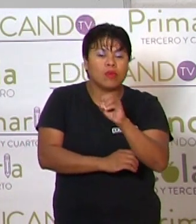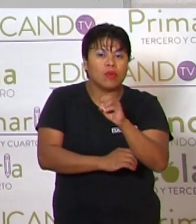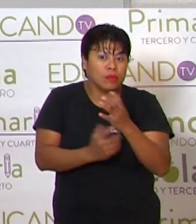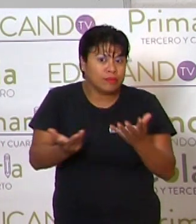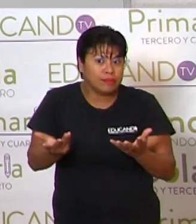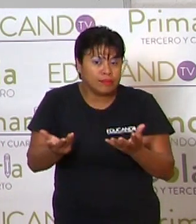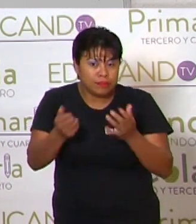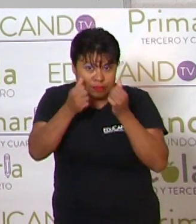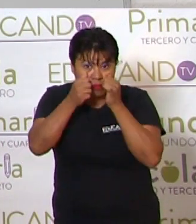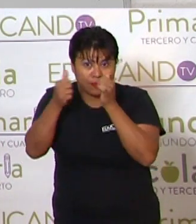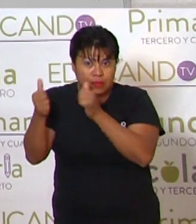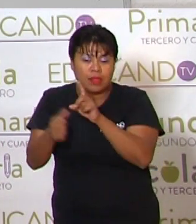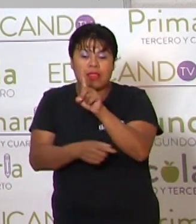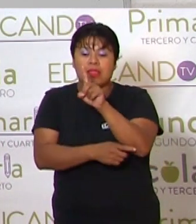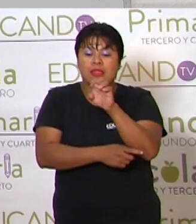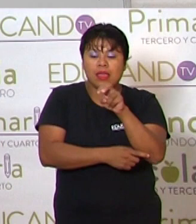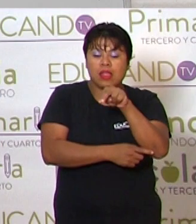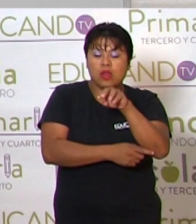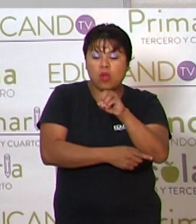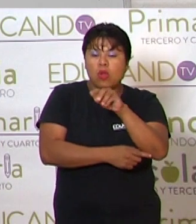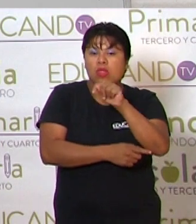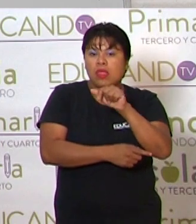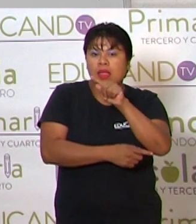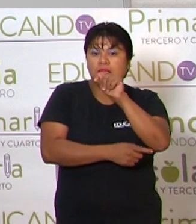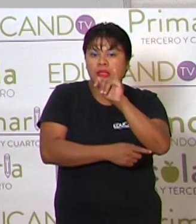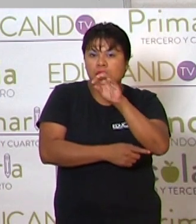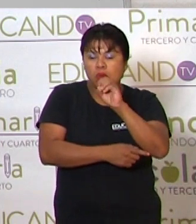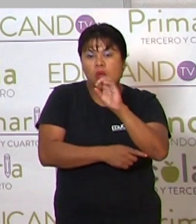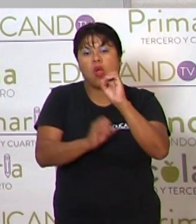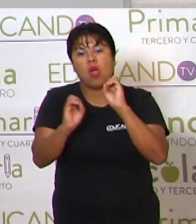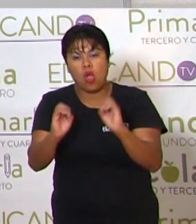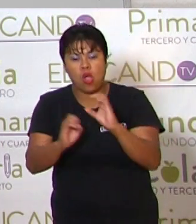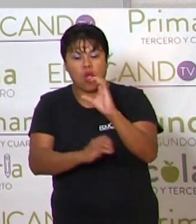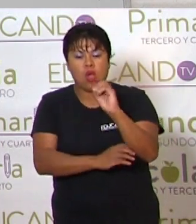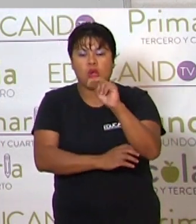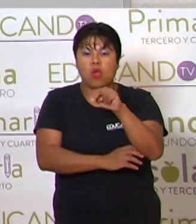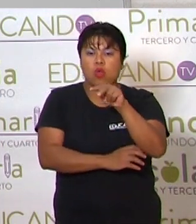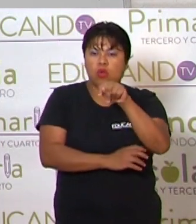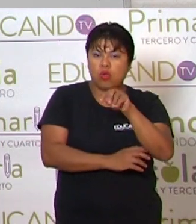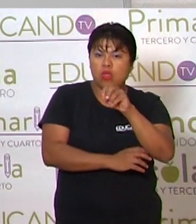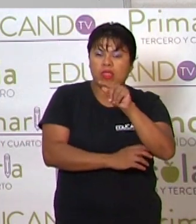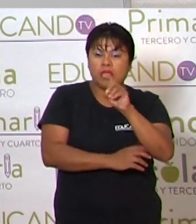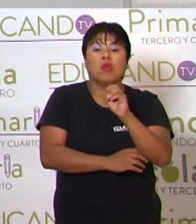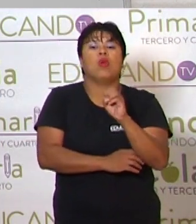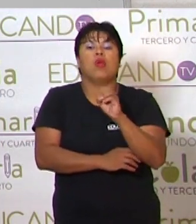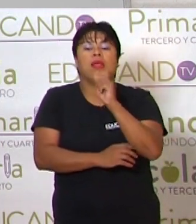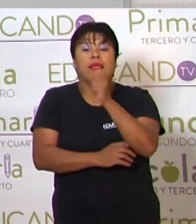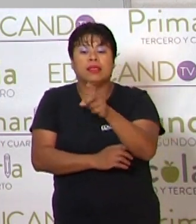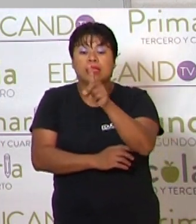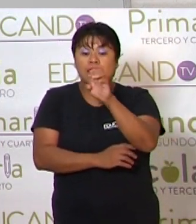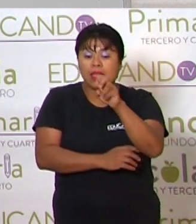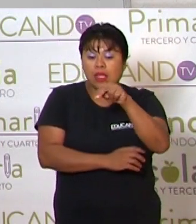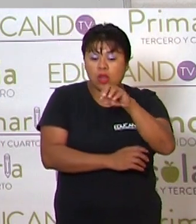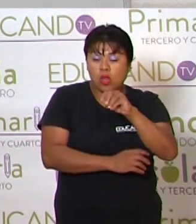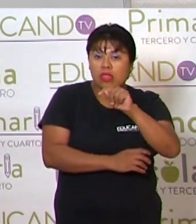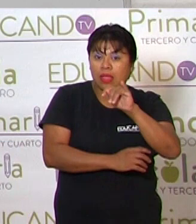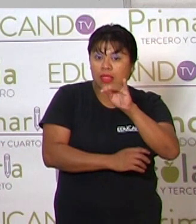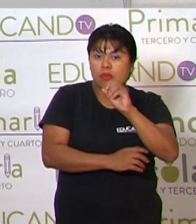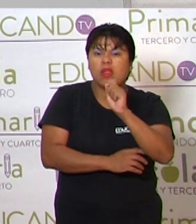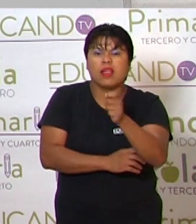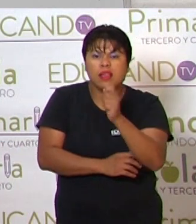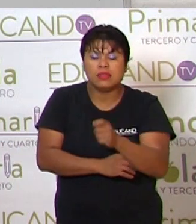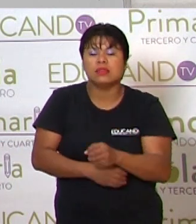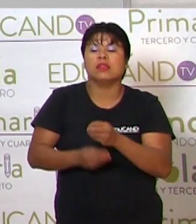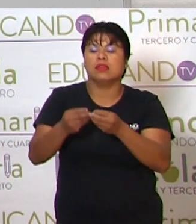Mucha atención, ¿eh? Denotativo o connotativo. Recuerda, denotativo viene en los textos, en los libros de textos